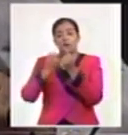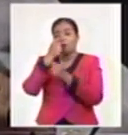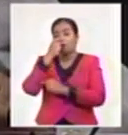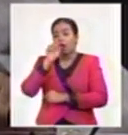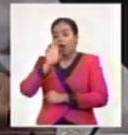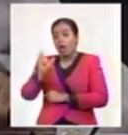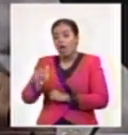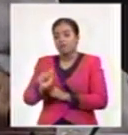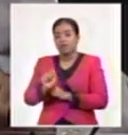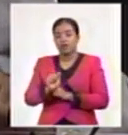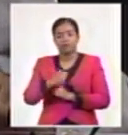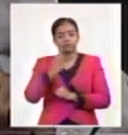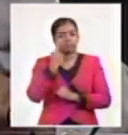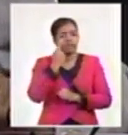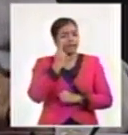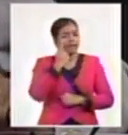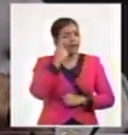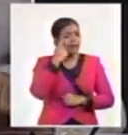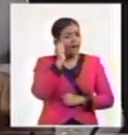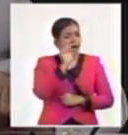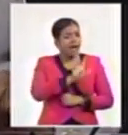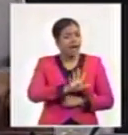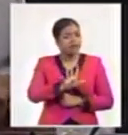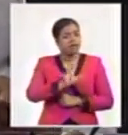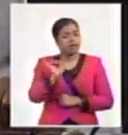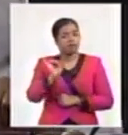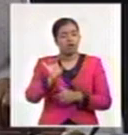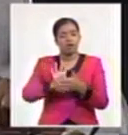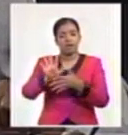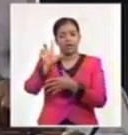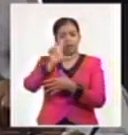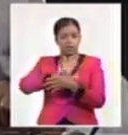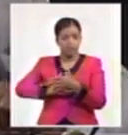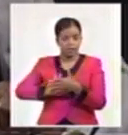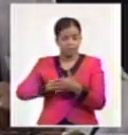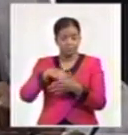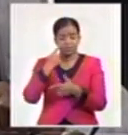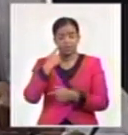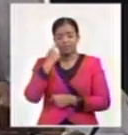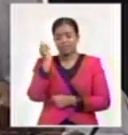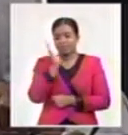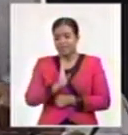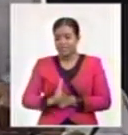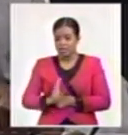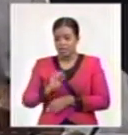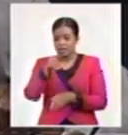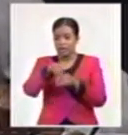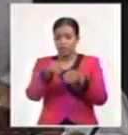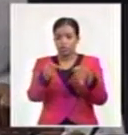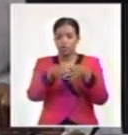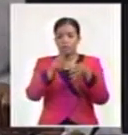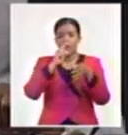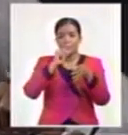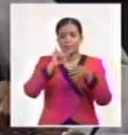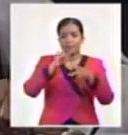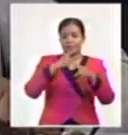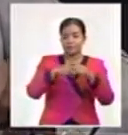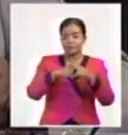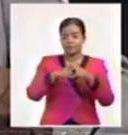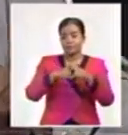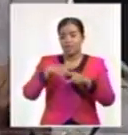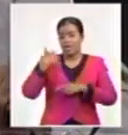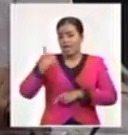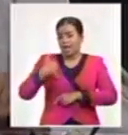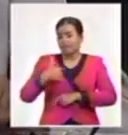y, bueno, América Latina. Tenemos ahí a Brasil metido dentro de los BRICS, tenemos a Argentina queriendo entrar